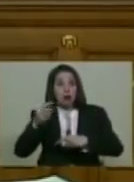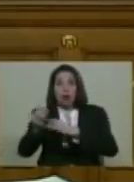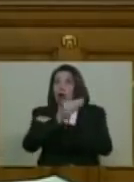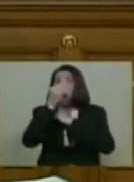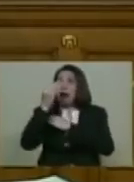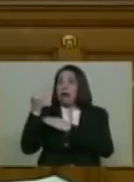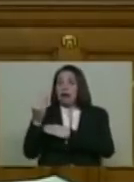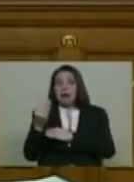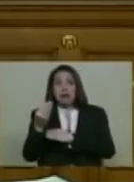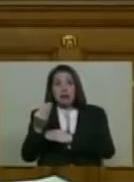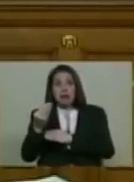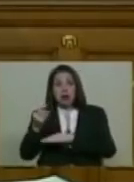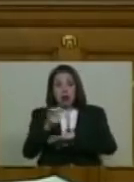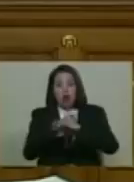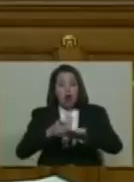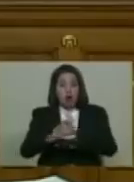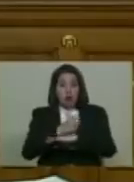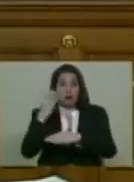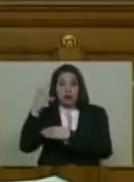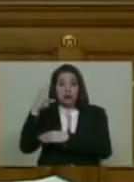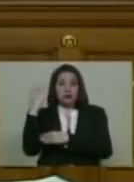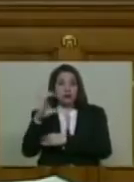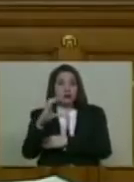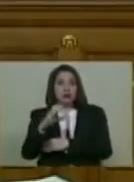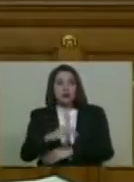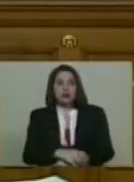del gobierno colombiano en colombia